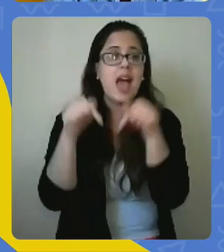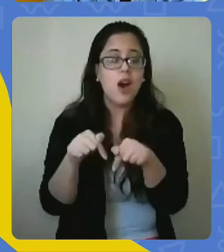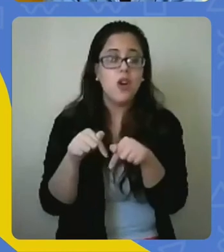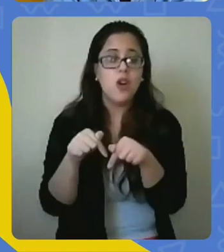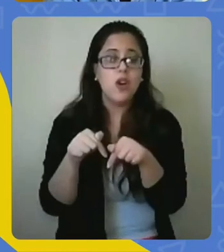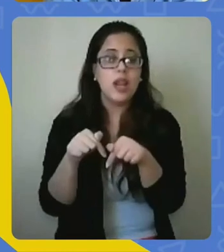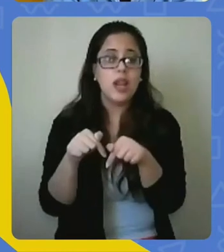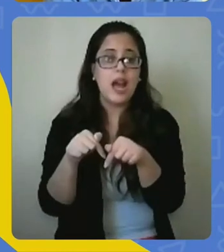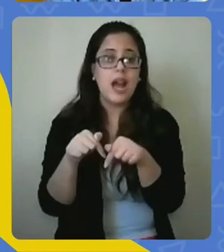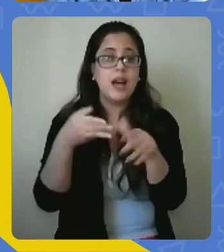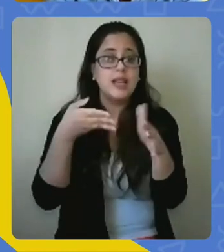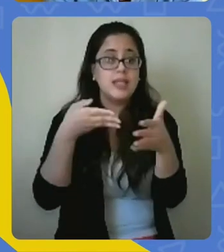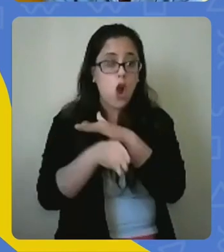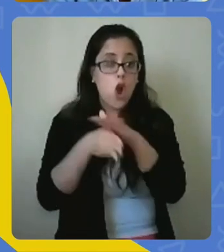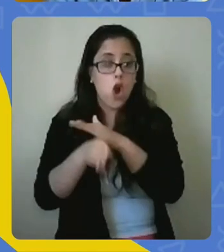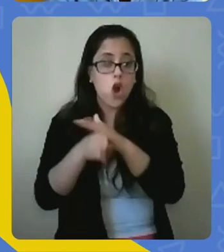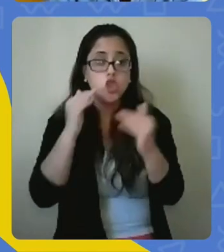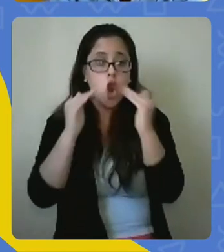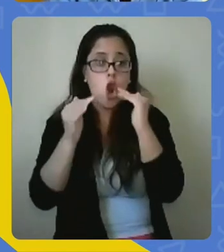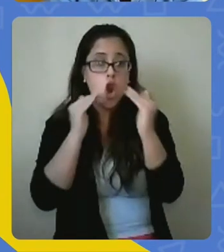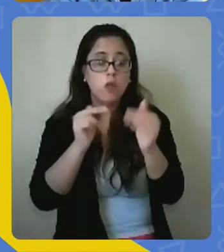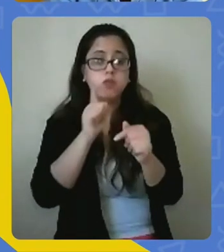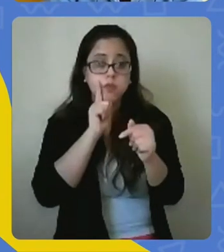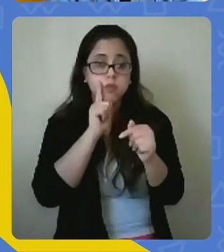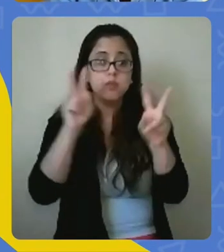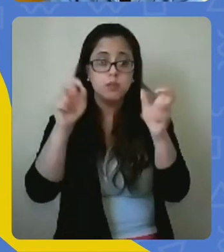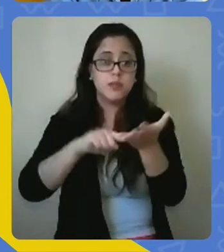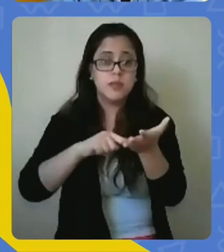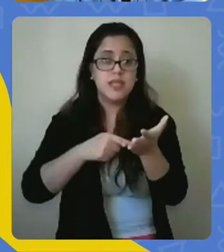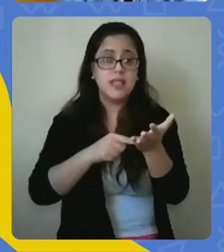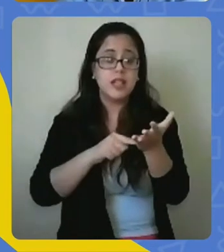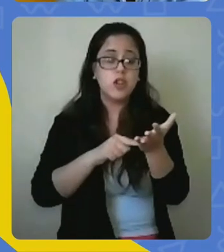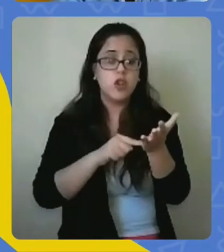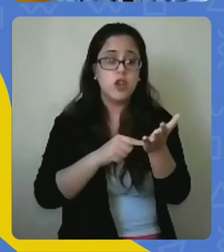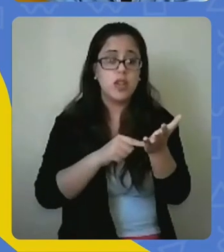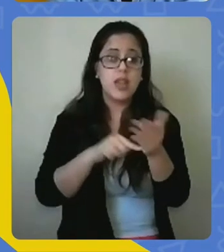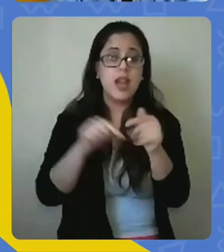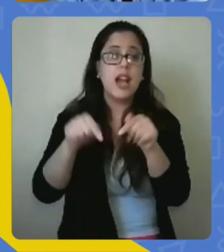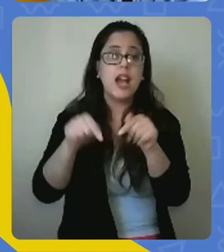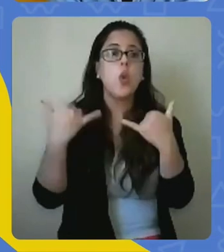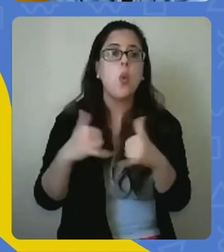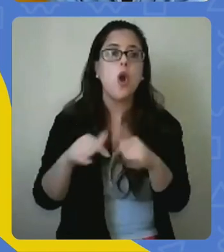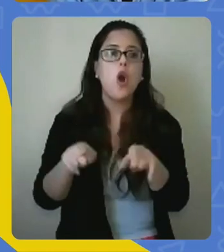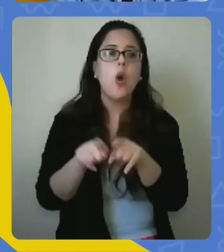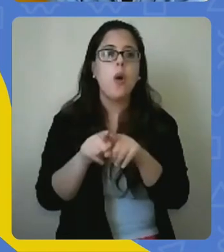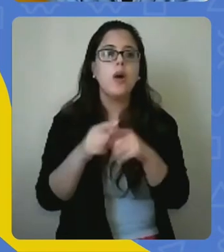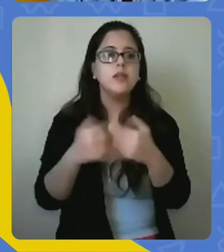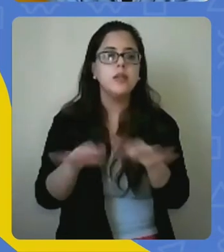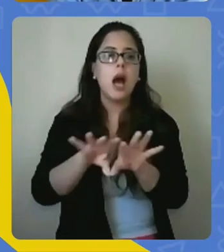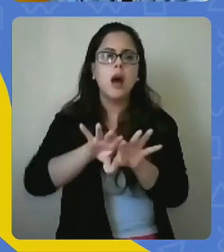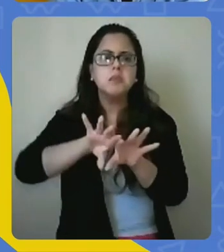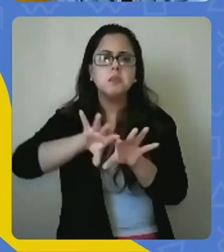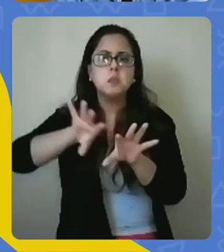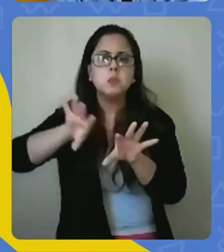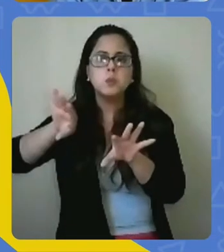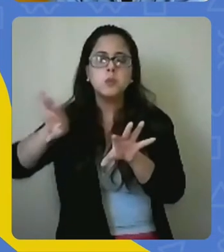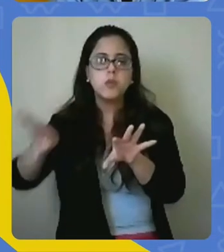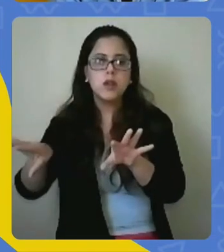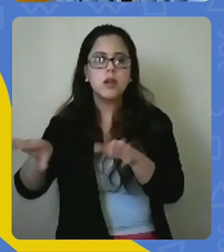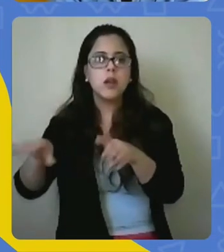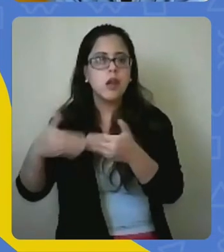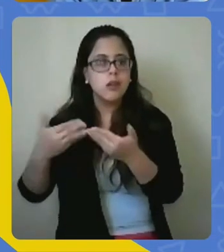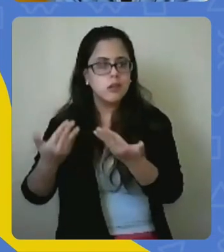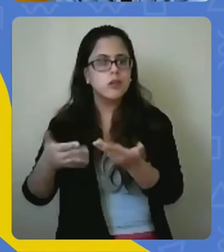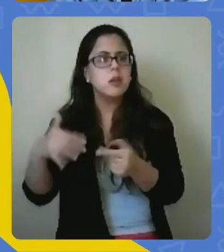acceso que los niños en general tienen a la tecnología, este tipo de juegos han ido quedando de lado, ¿no? Y entonces es tan importante